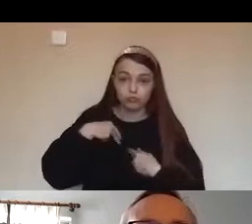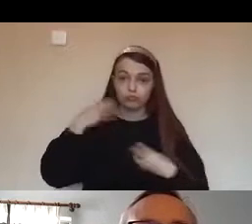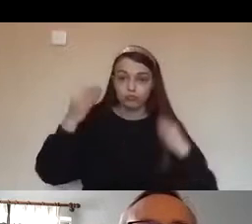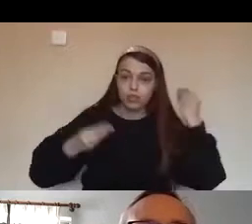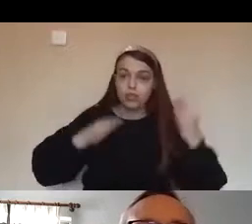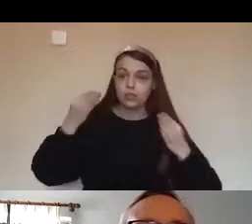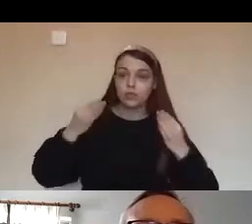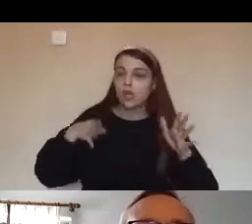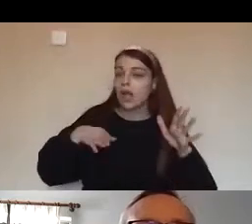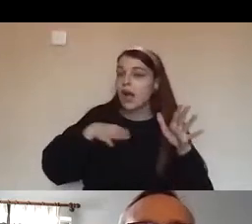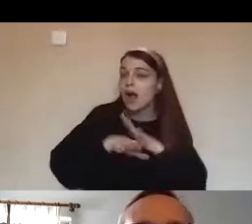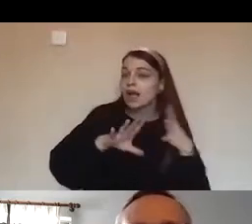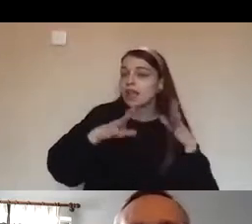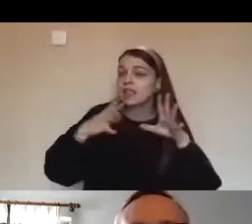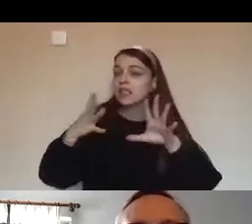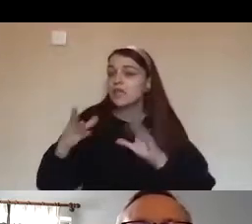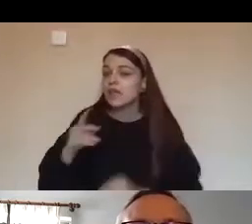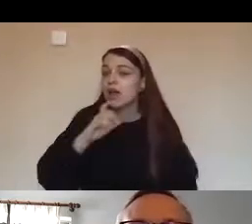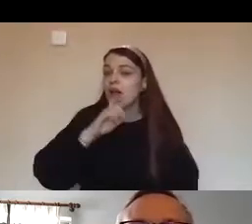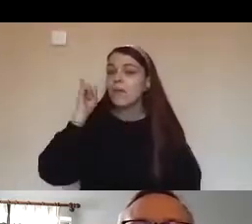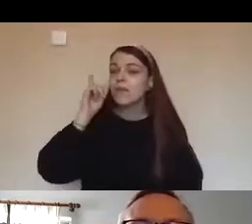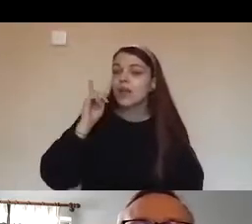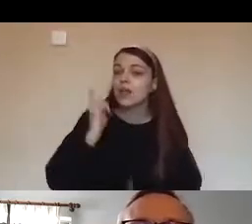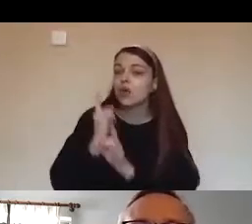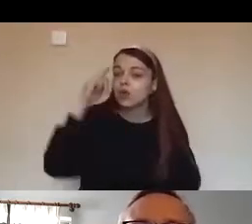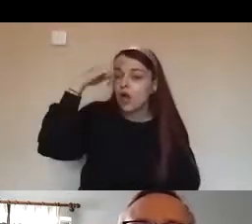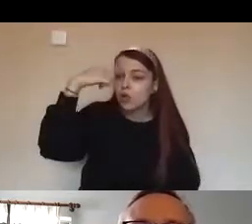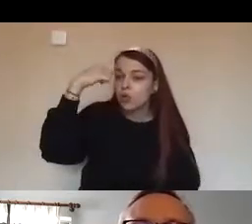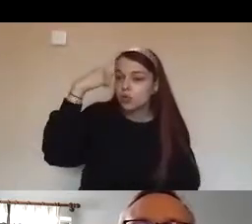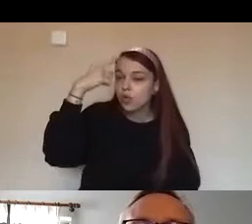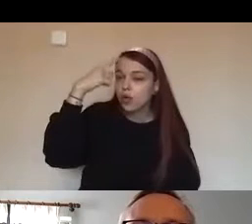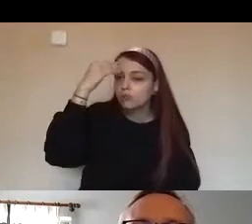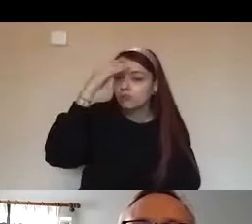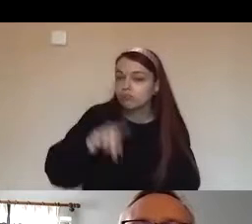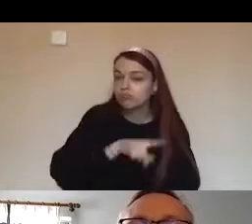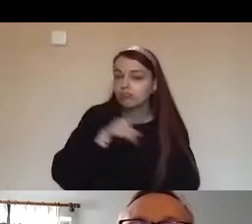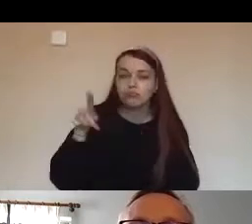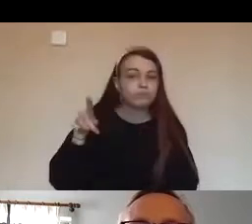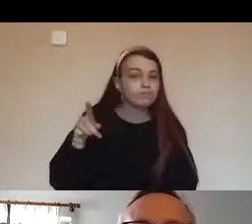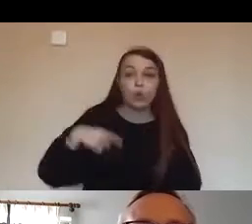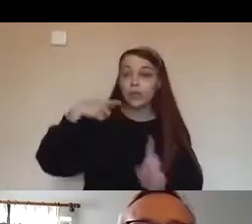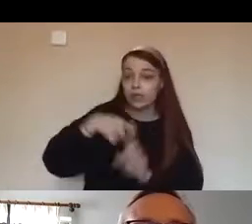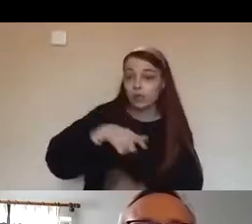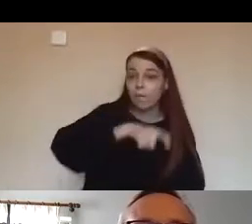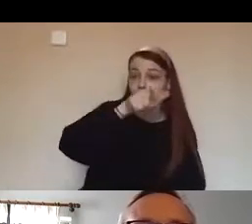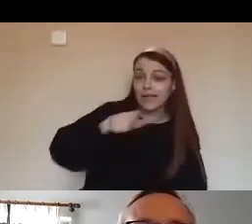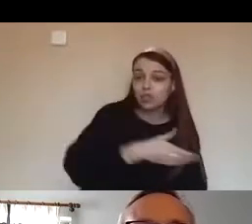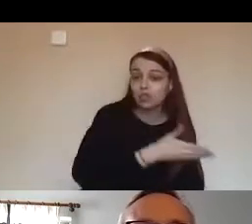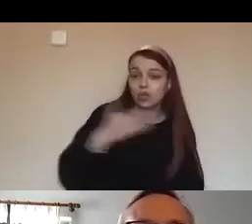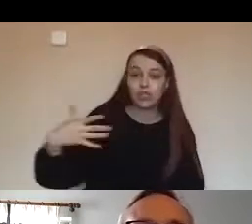la accesibilidad una amenaza para la cultura? El objetivo es permitir el acceso a que todo el mundo visite,